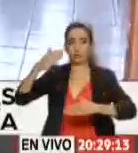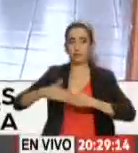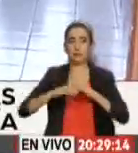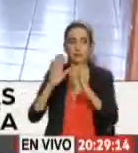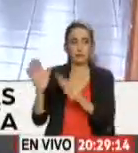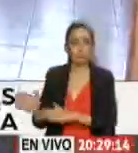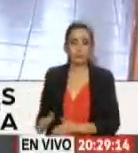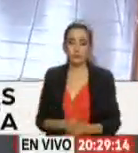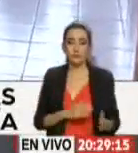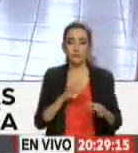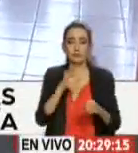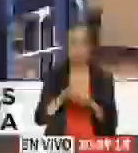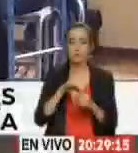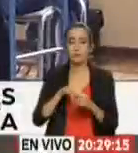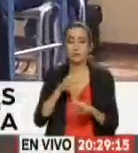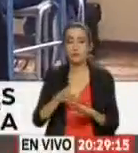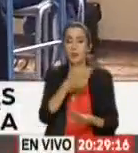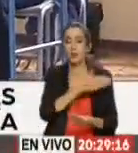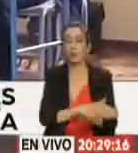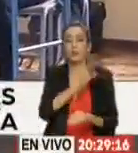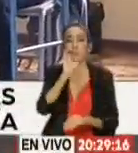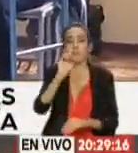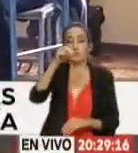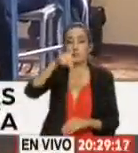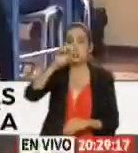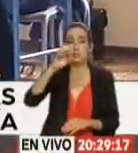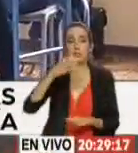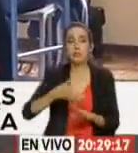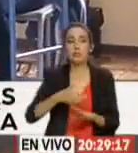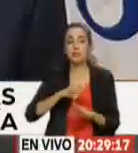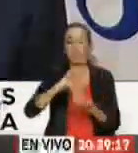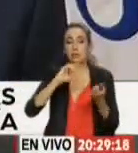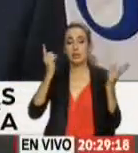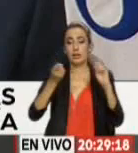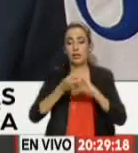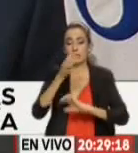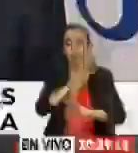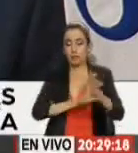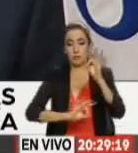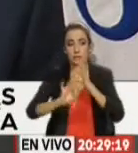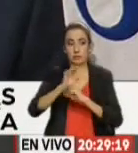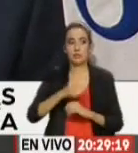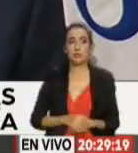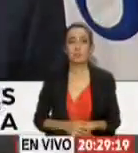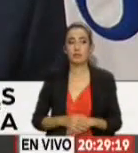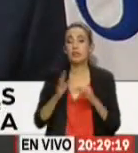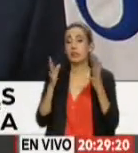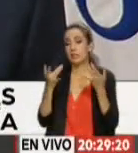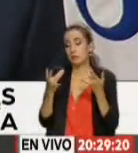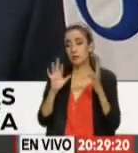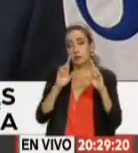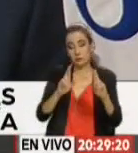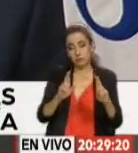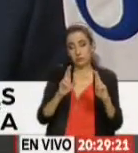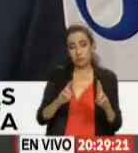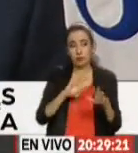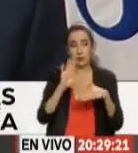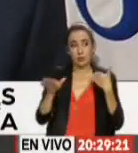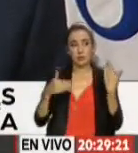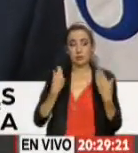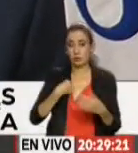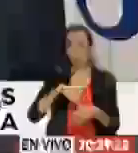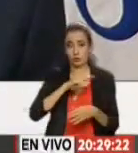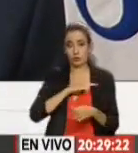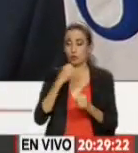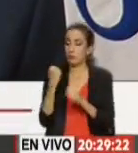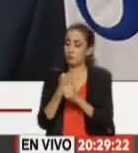proceso electoral del pasado domingo, donde se escogió a quienes los reemplazarán en el organismo. Y espero que les vaya muy bien. Nosotros hemos hecho un buen trabajo, esperemos